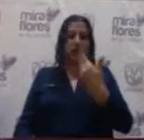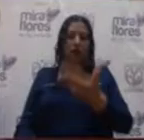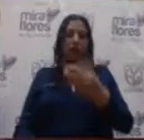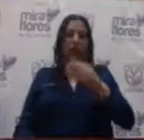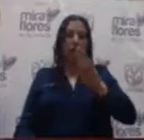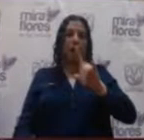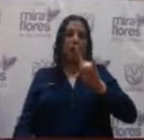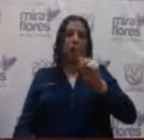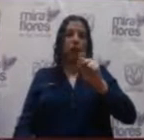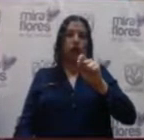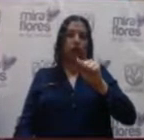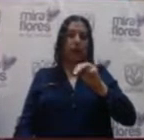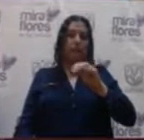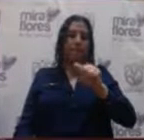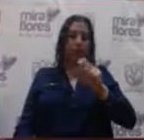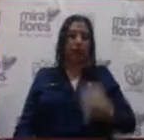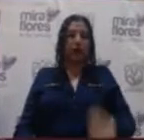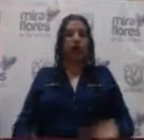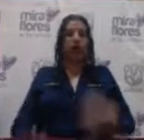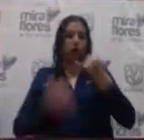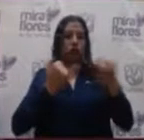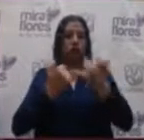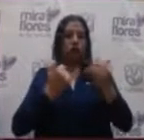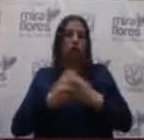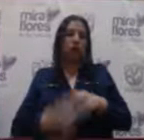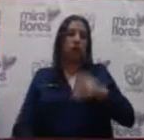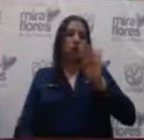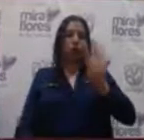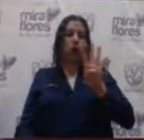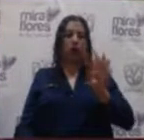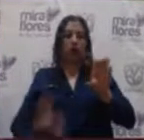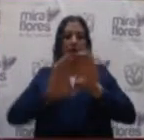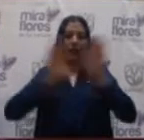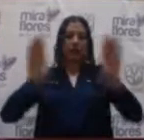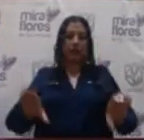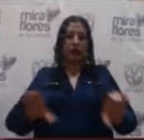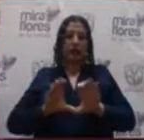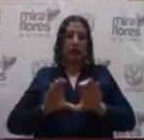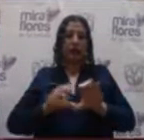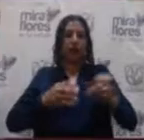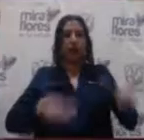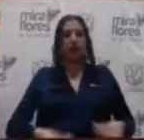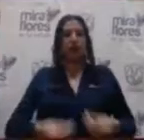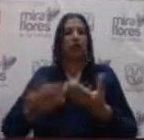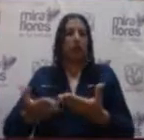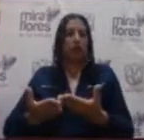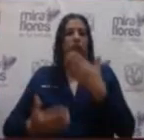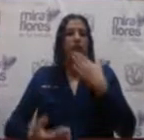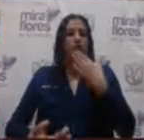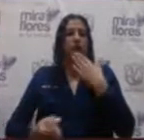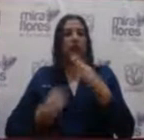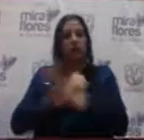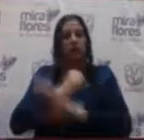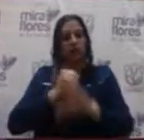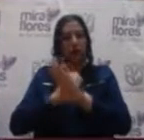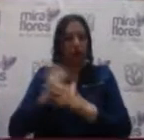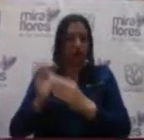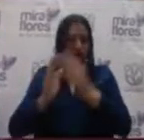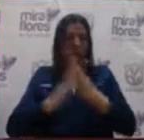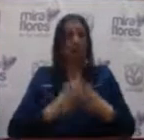Bustamante, que los últimos 4 certificados han sido Defensa Civil Lima. Y